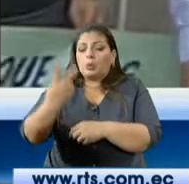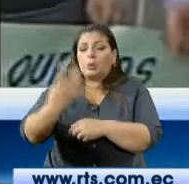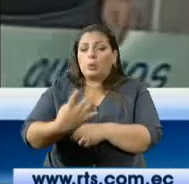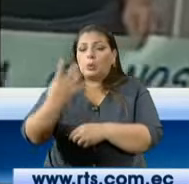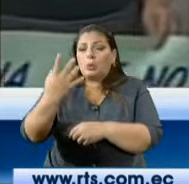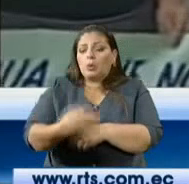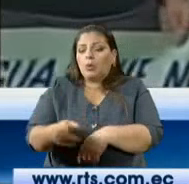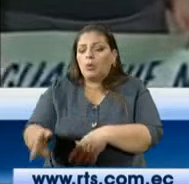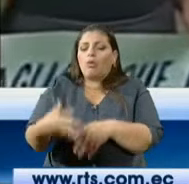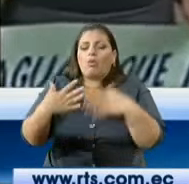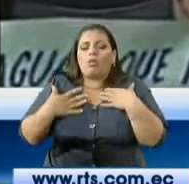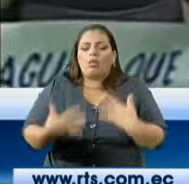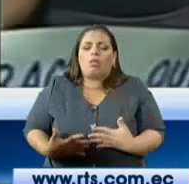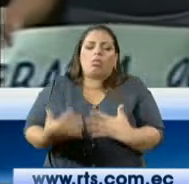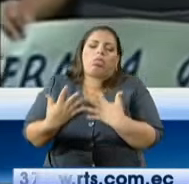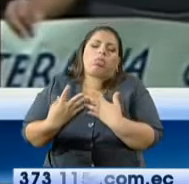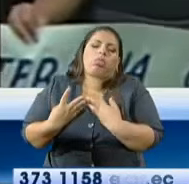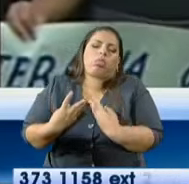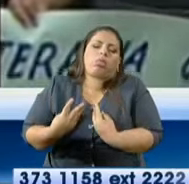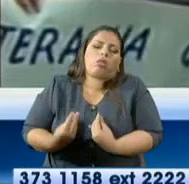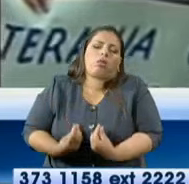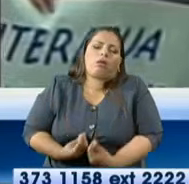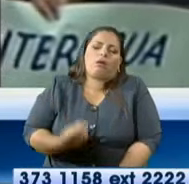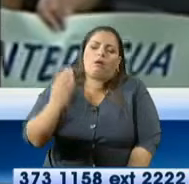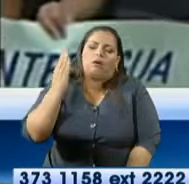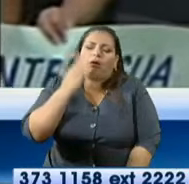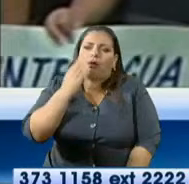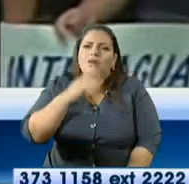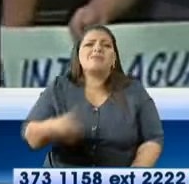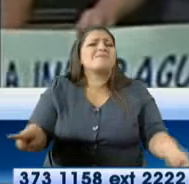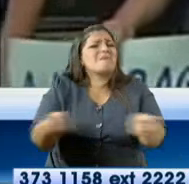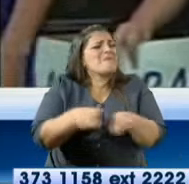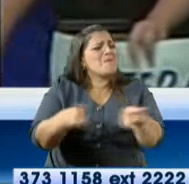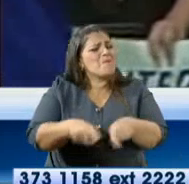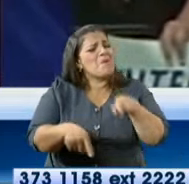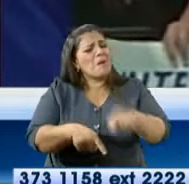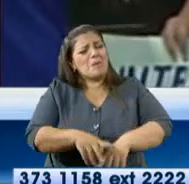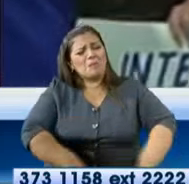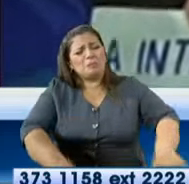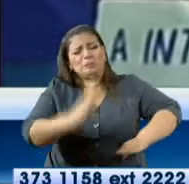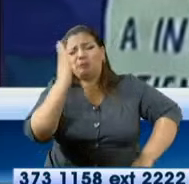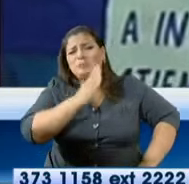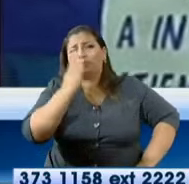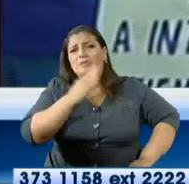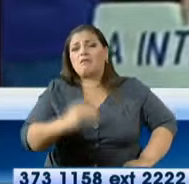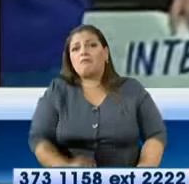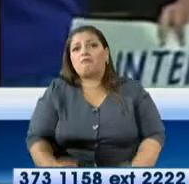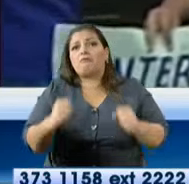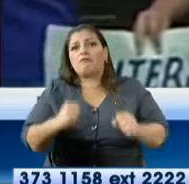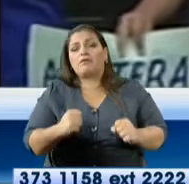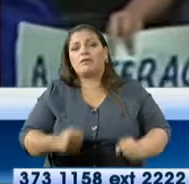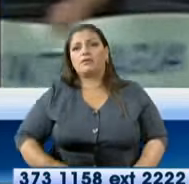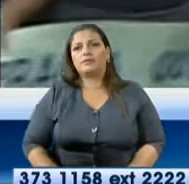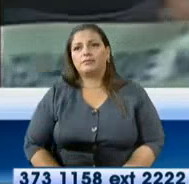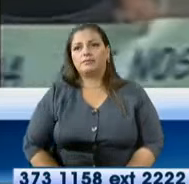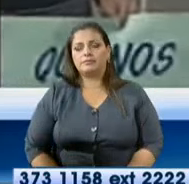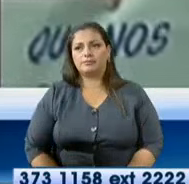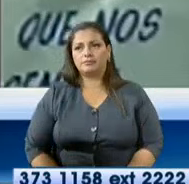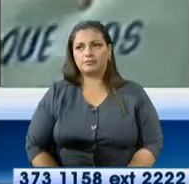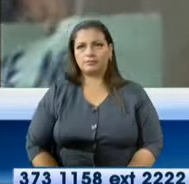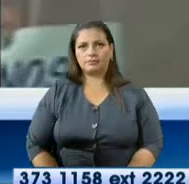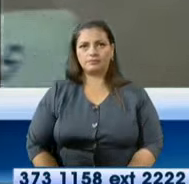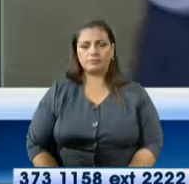parecería. Miren nosotros, miren que, por ejemplo, que ya el colector central ya está, no está rebosándose. Nosotros vimos